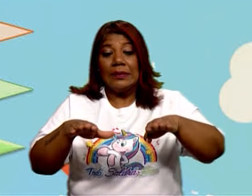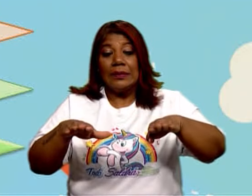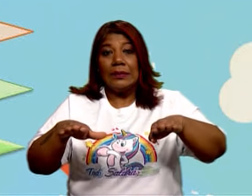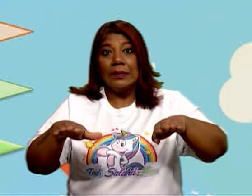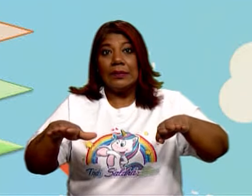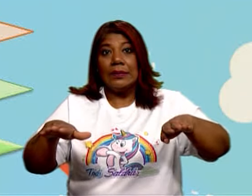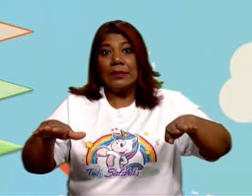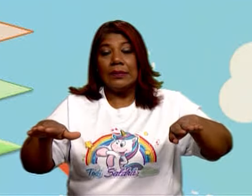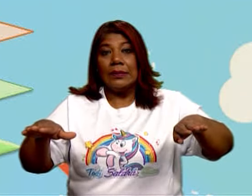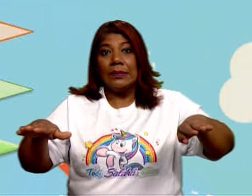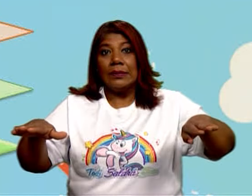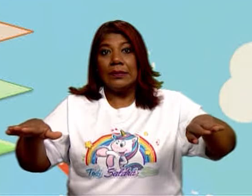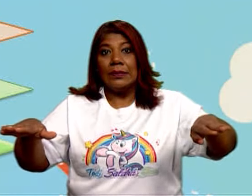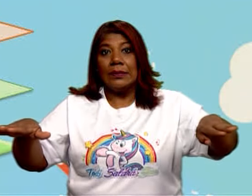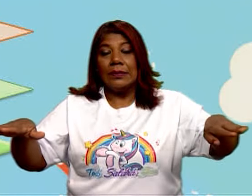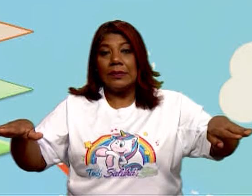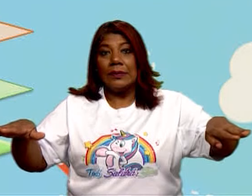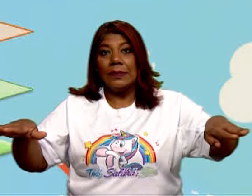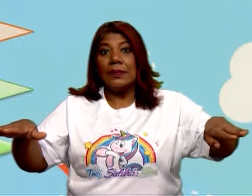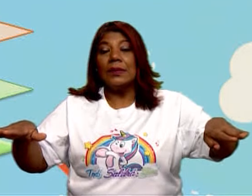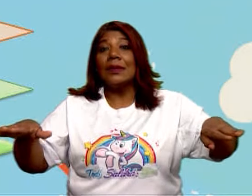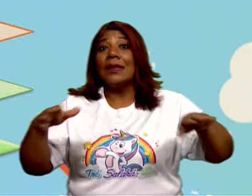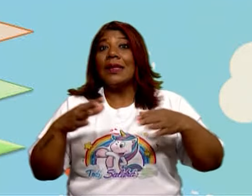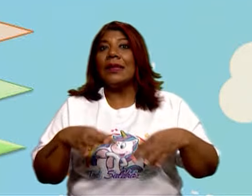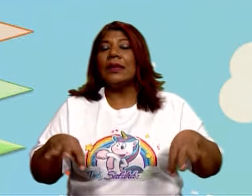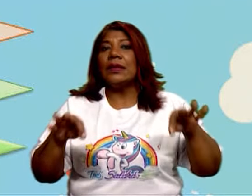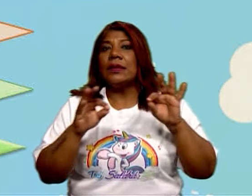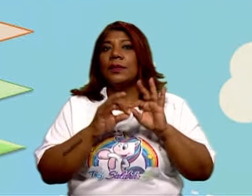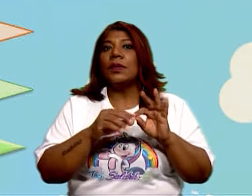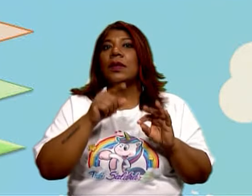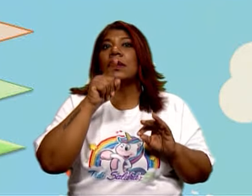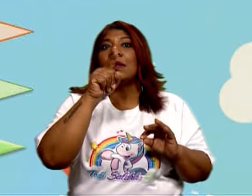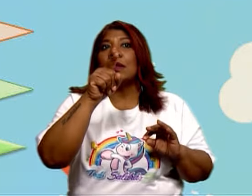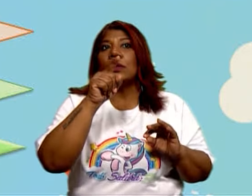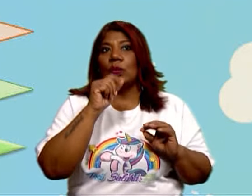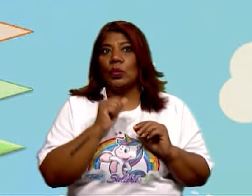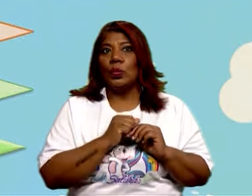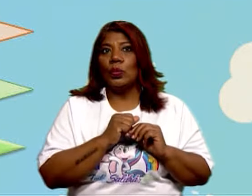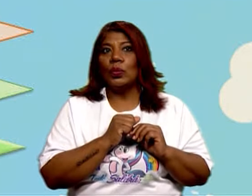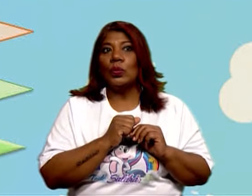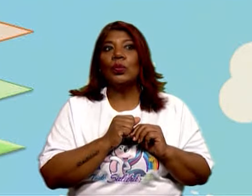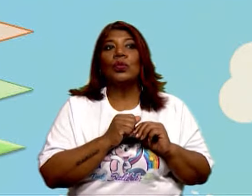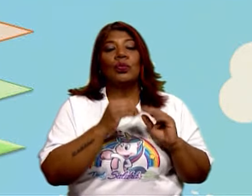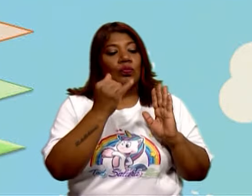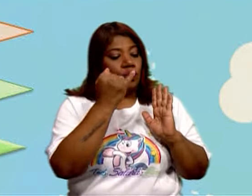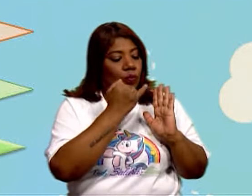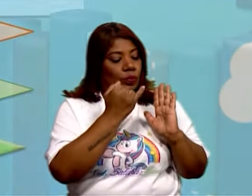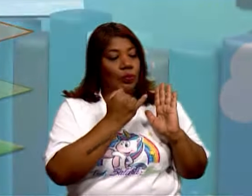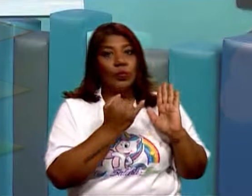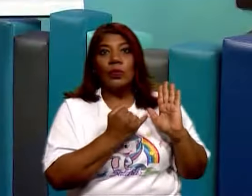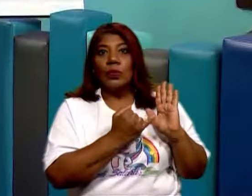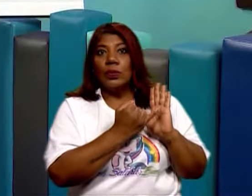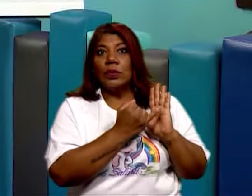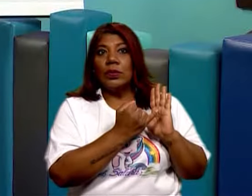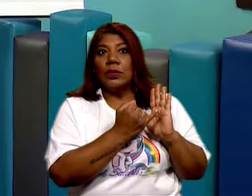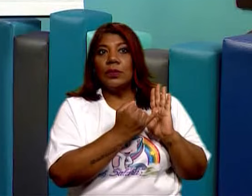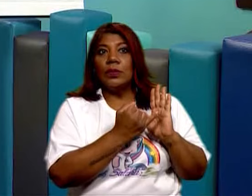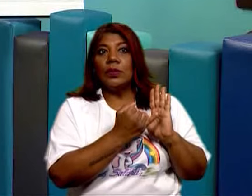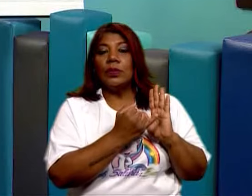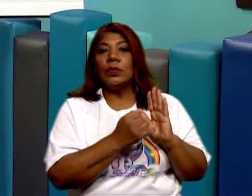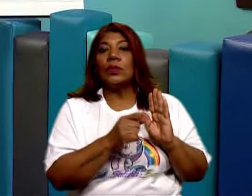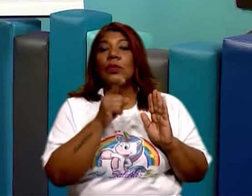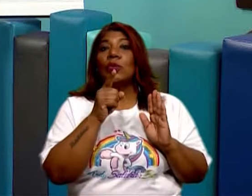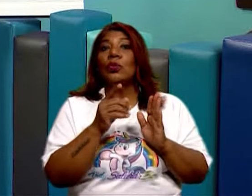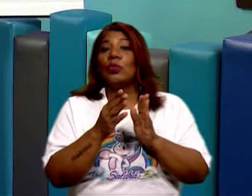altura sobre el nivel del mar. Aquí al lado ves una llanura, ¿cierto? Entonces, eso lo vas a representar en